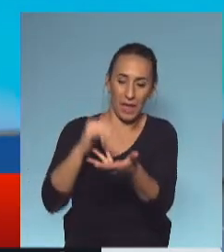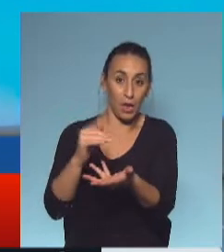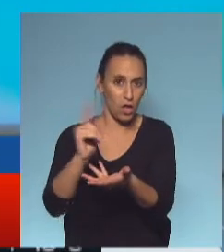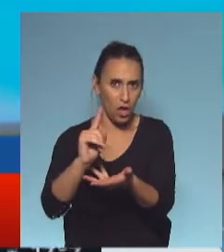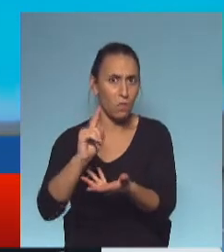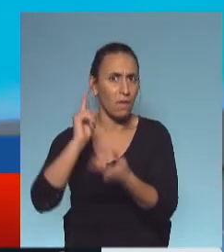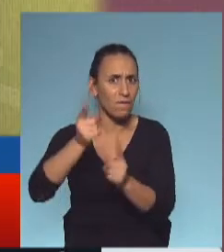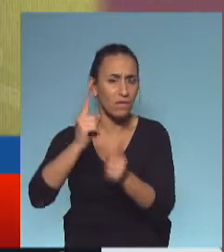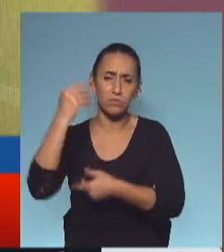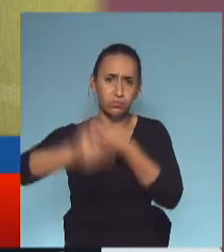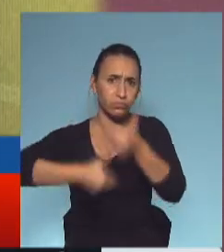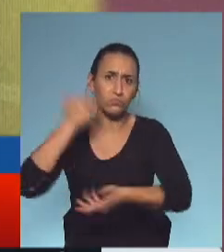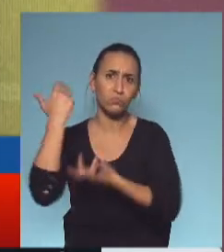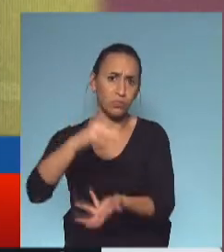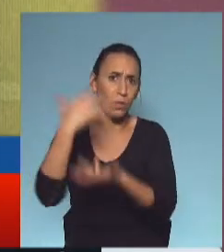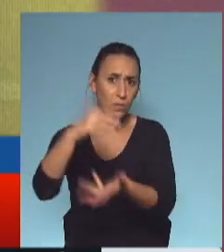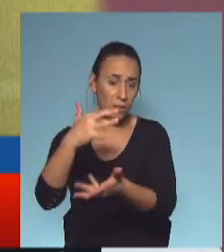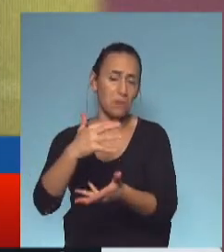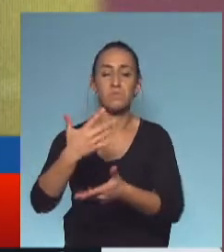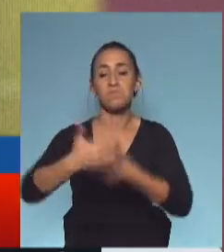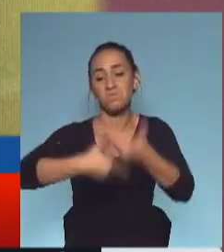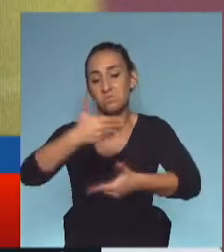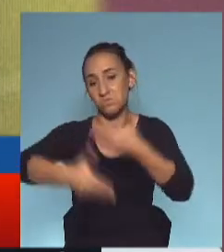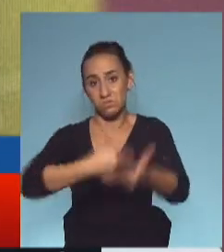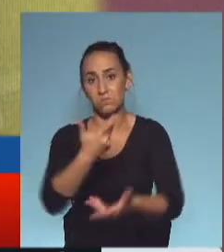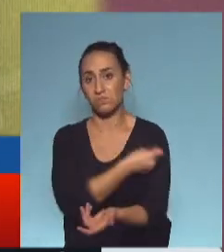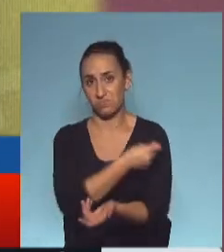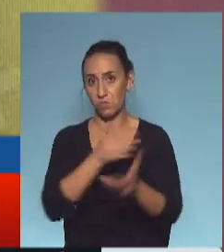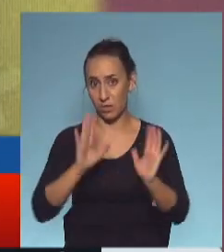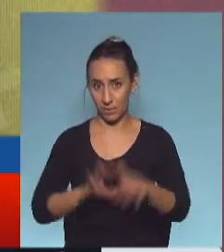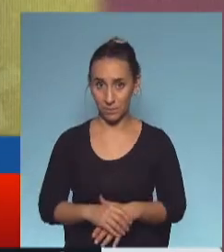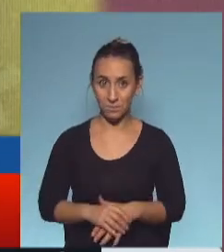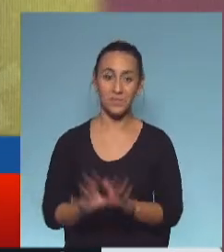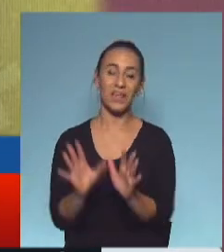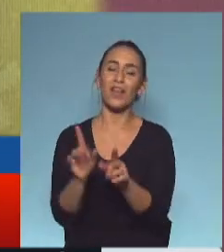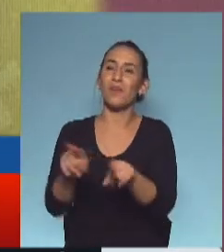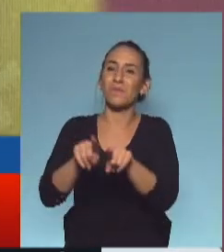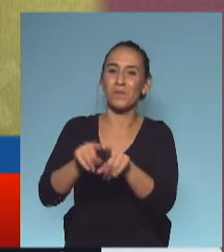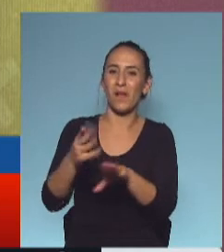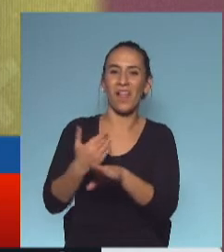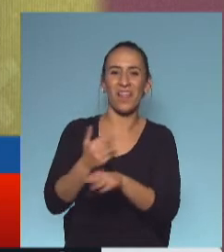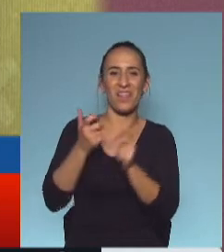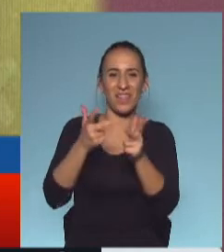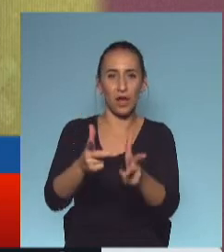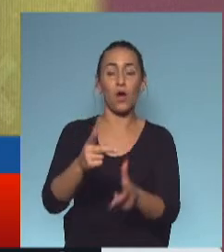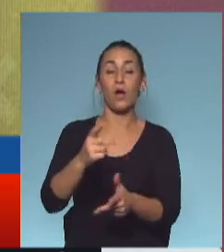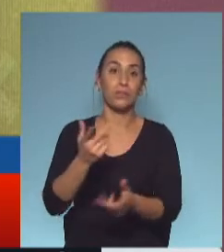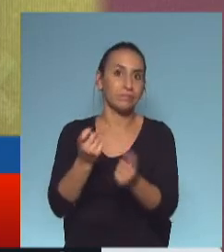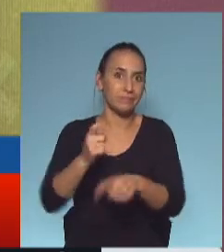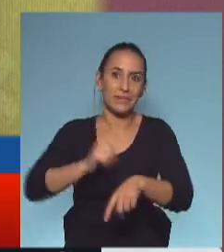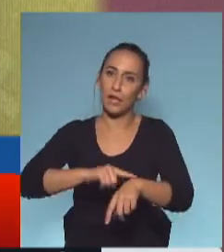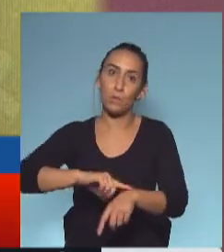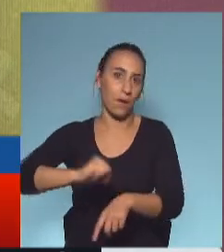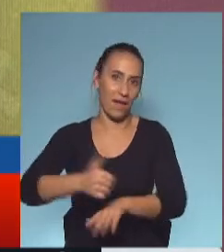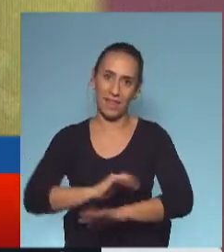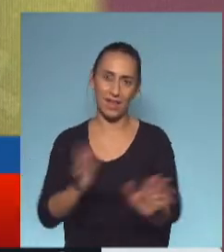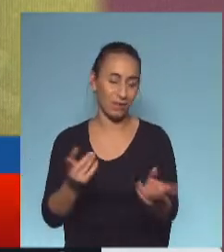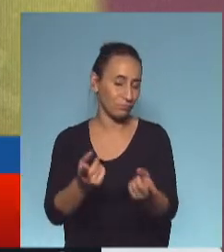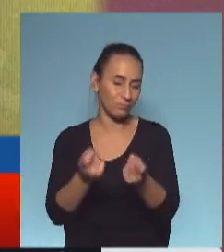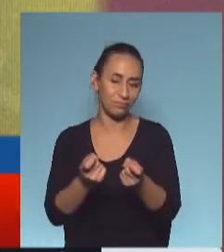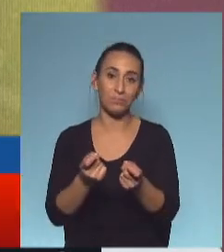algo que hemos escuchado de Alberto Fernández y de otros funcionarios, ganar tiempo. Exacto. Parece que ese es el objetivo. Sí. La entrelínea recién de la entrevista